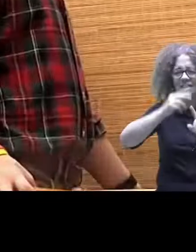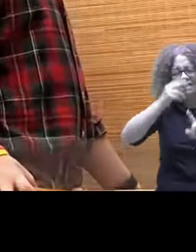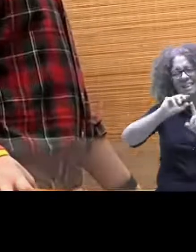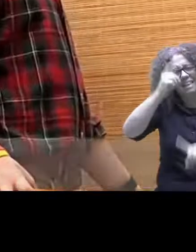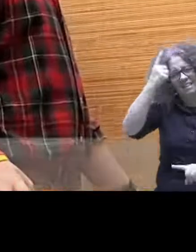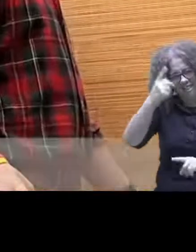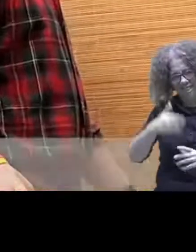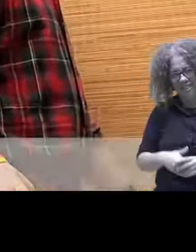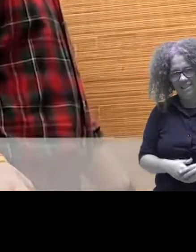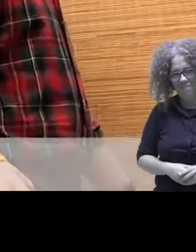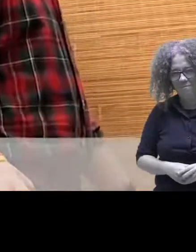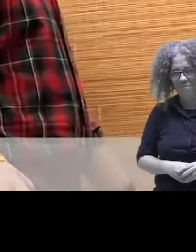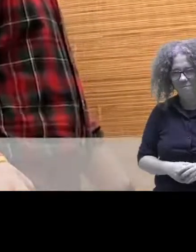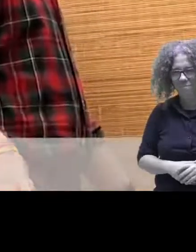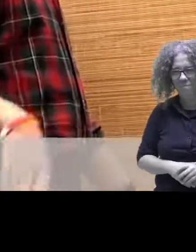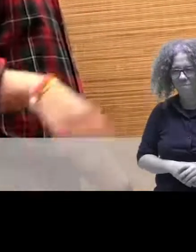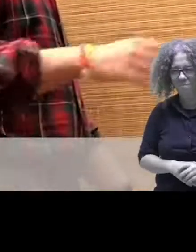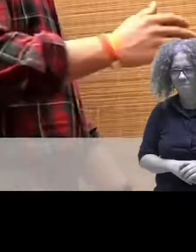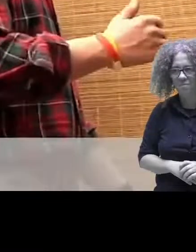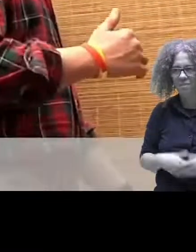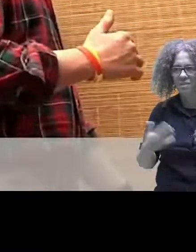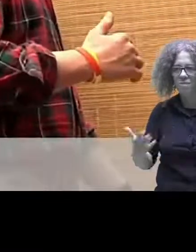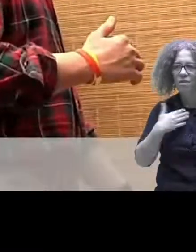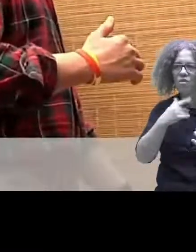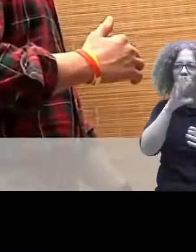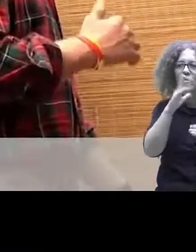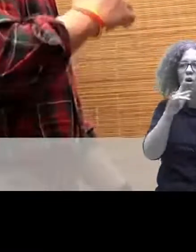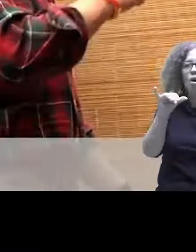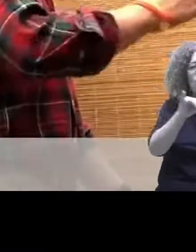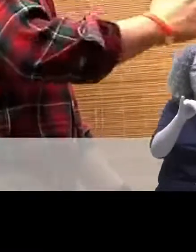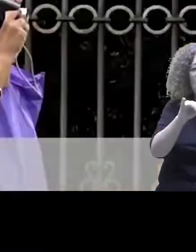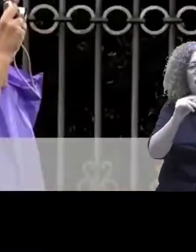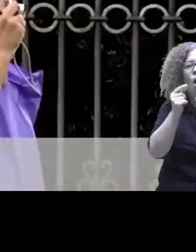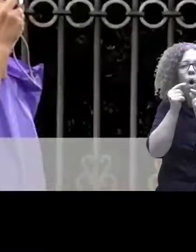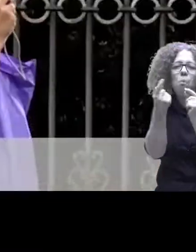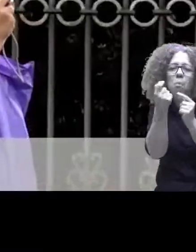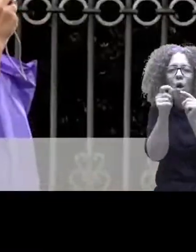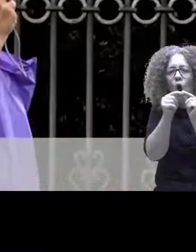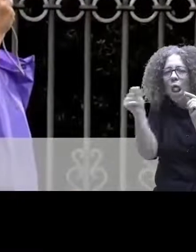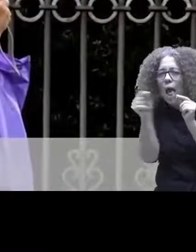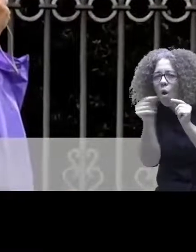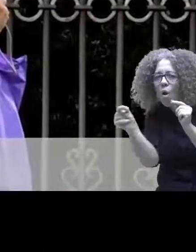Le pongo o zoom, cerca o poco lejos.